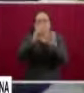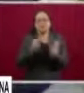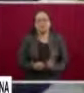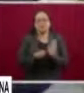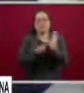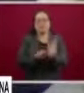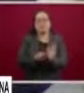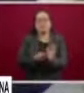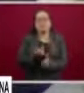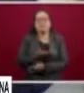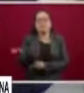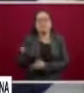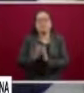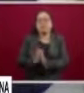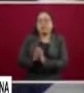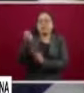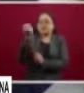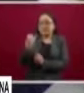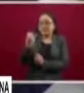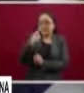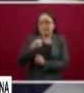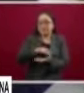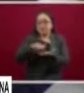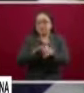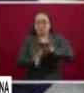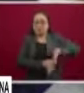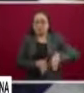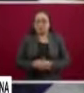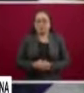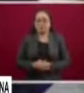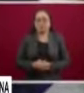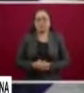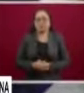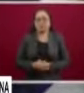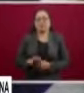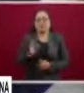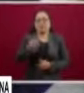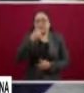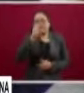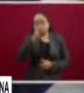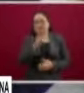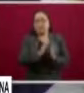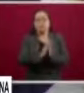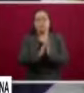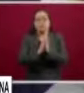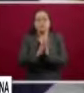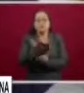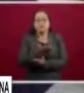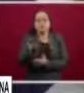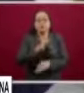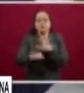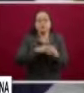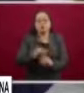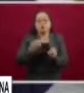Estamos rodeados de montañas, varias fallas construyen este terreno. Puede haber tensión, puede haber algún hundimiento,